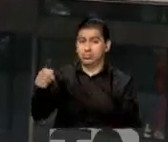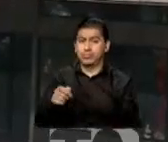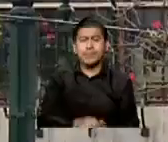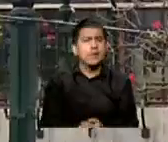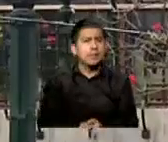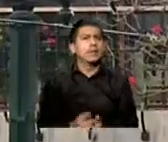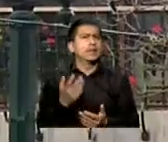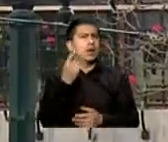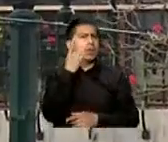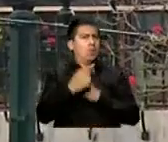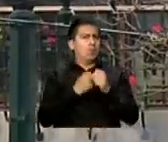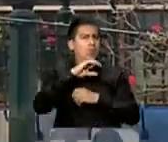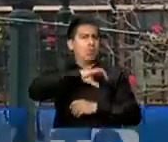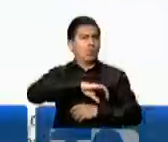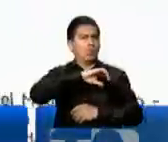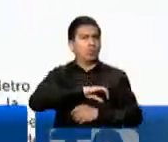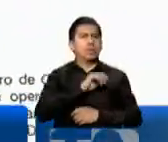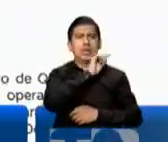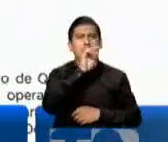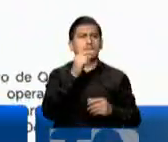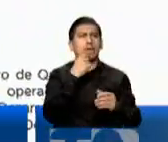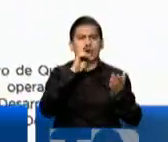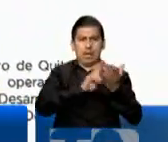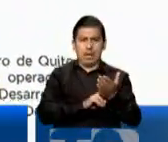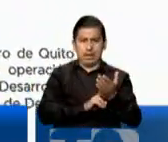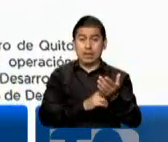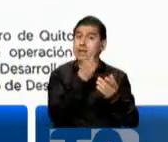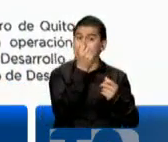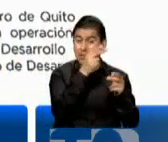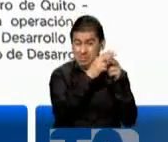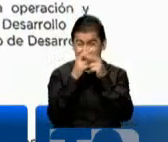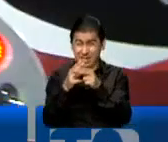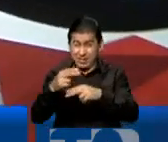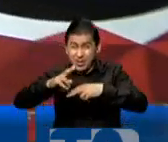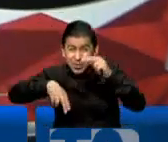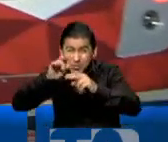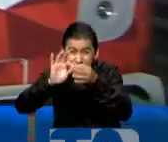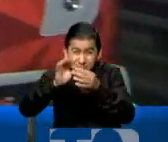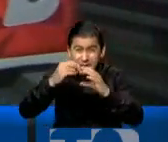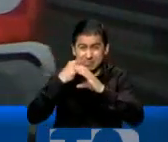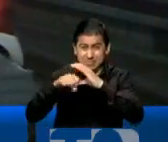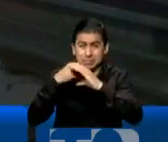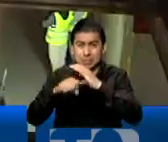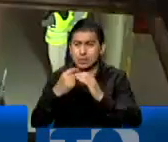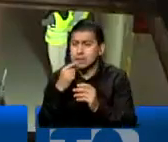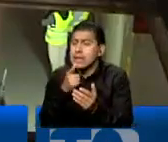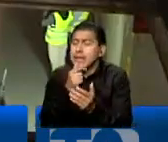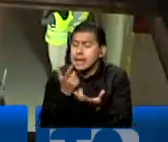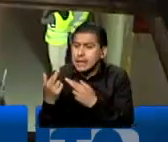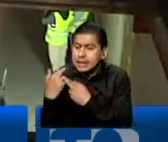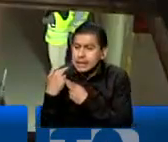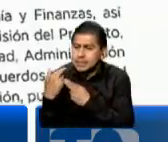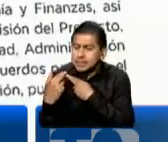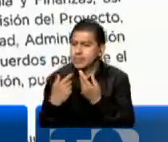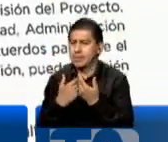En menos de un año, la actual administración municipal recibió dos cartas de los organismos multilaterales ante la falta de un operador para el Metro